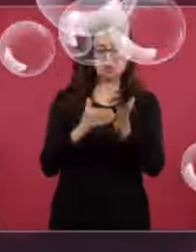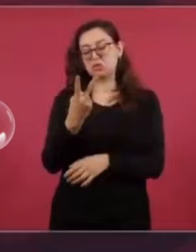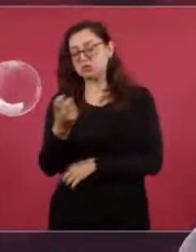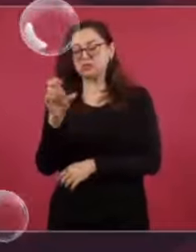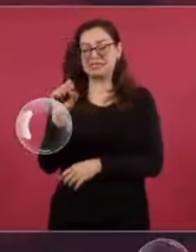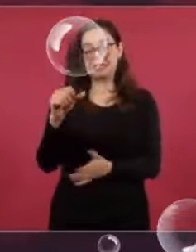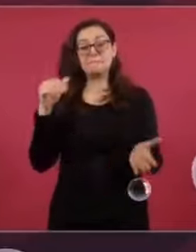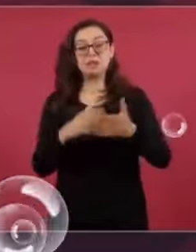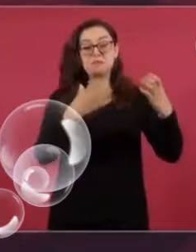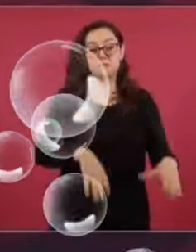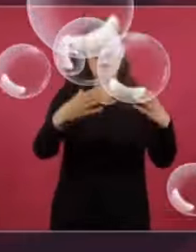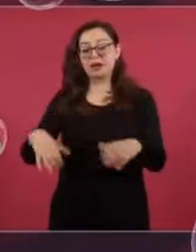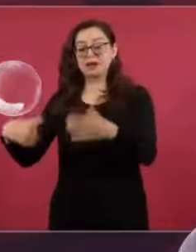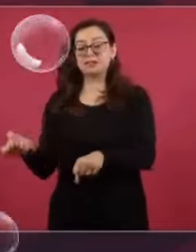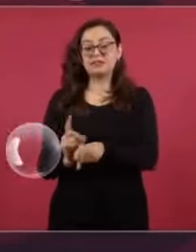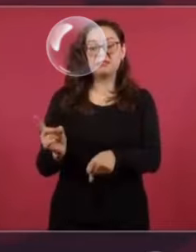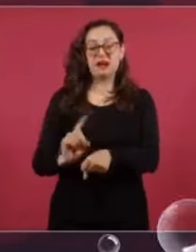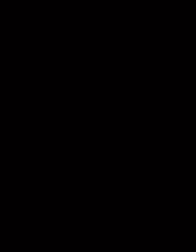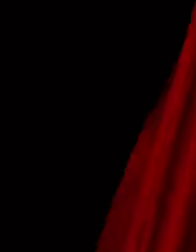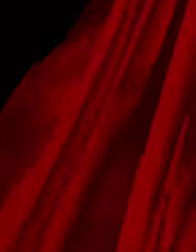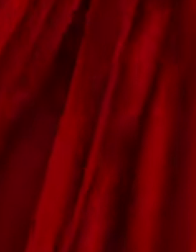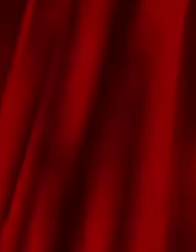260 mil barriles de gasolinas diarias.